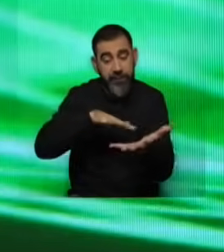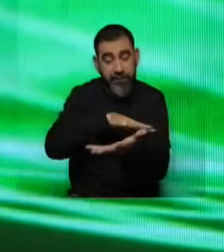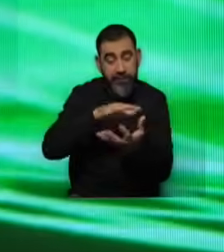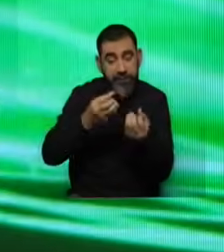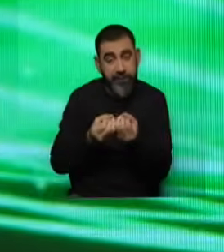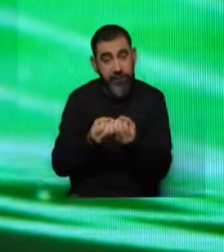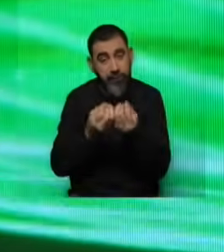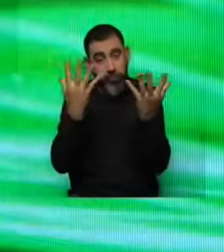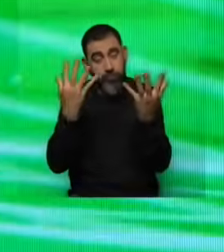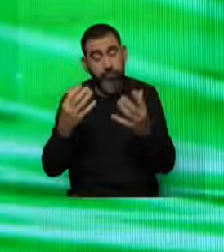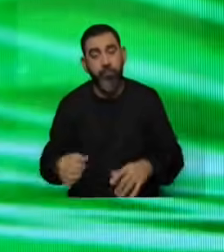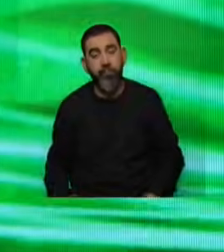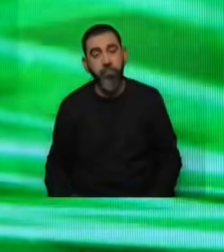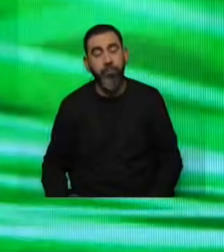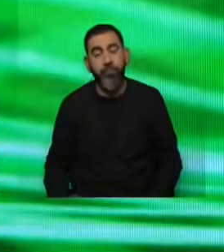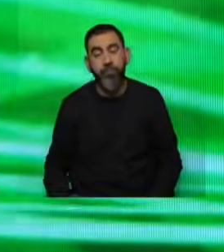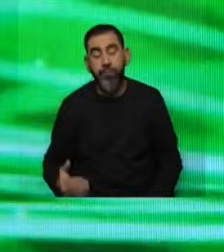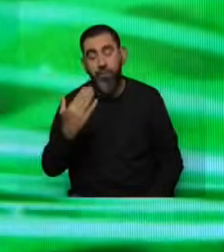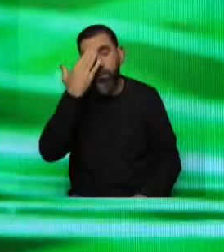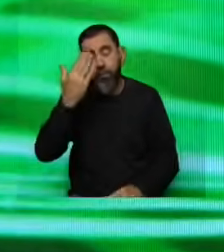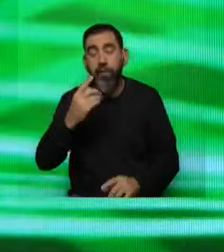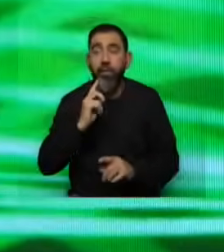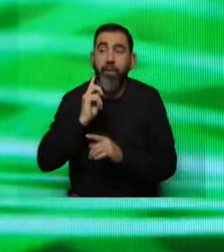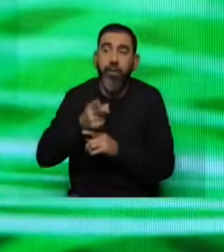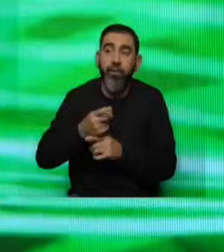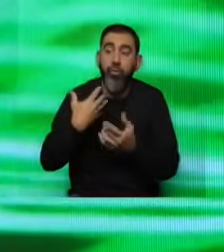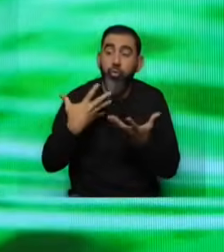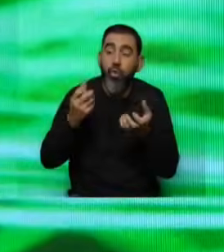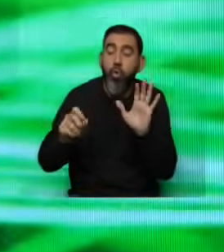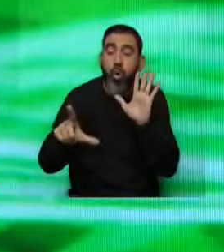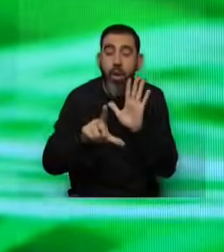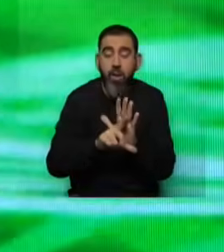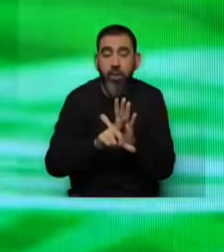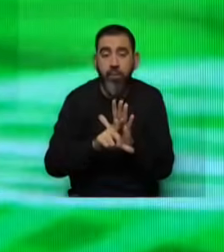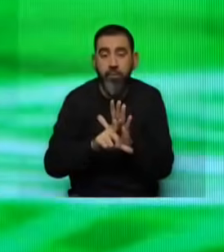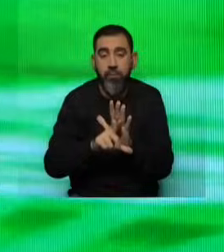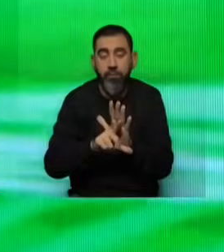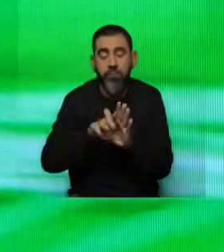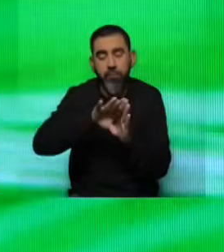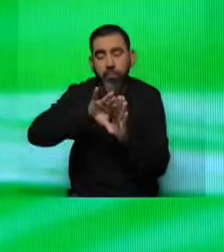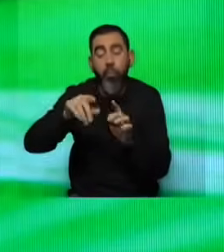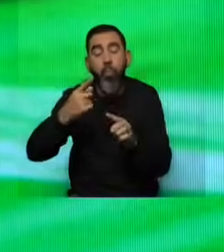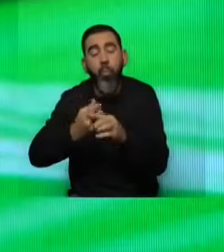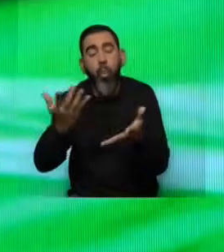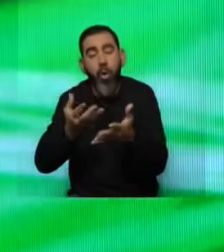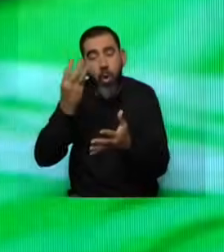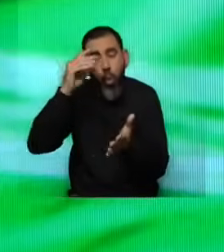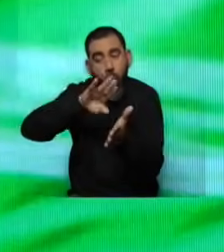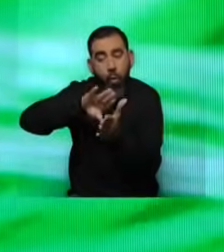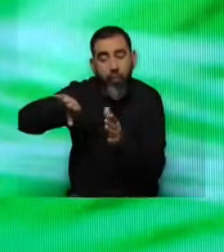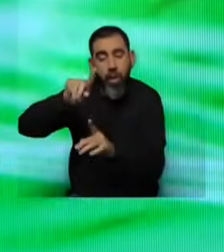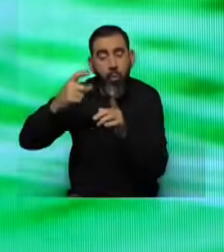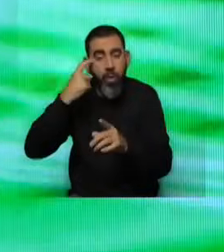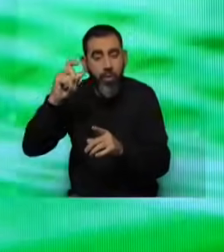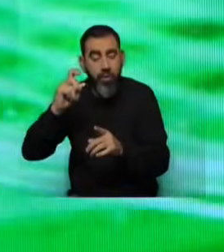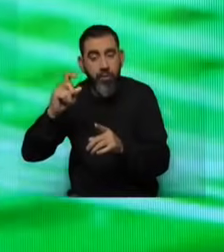tan gravosa la bancada de frente amplio resolvió bueno queremos ley dejemos de costado por el momento alguna de nuestras